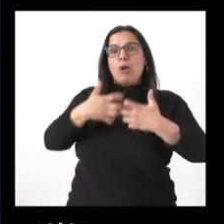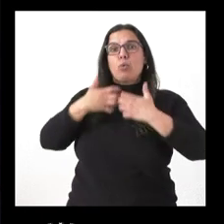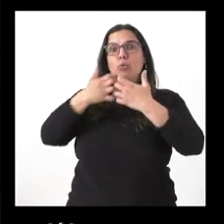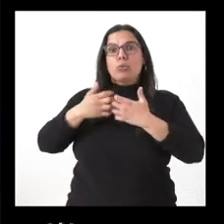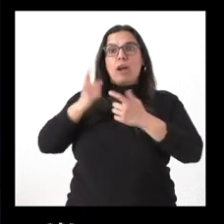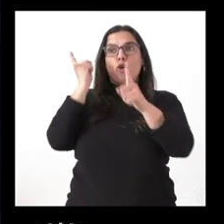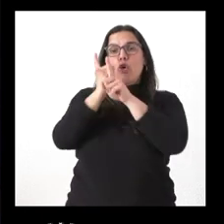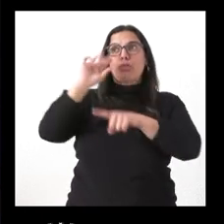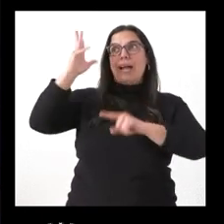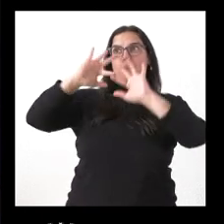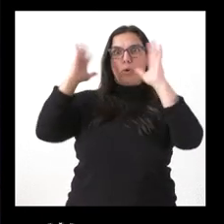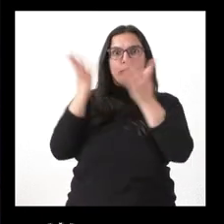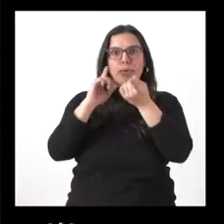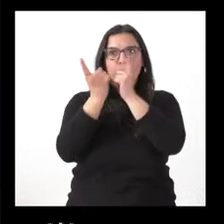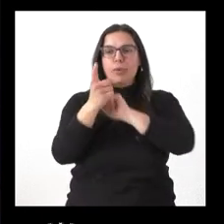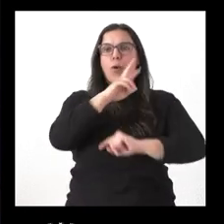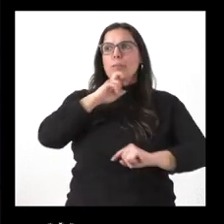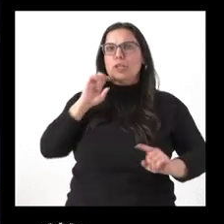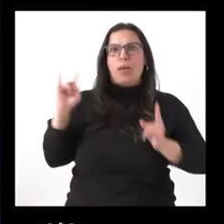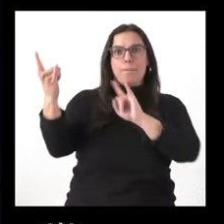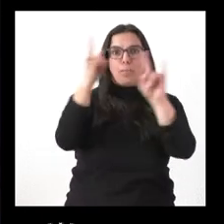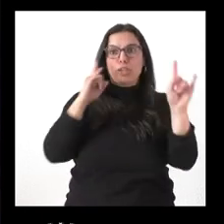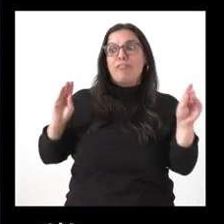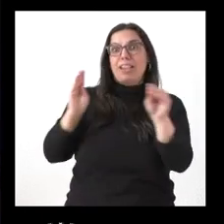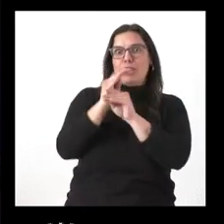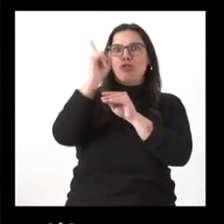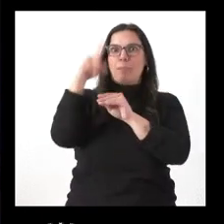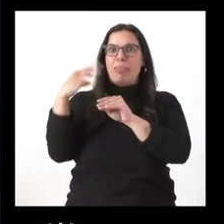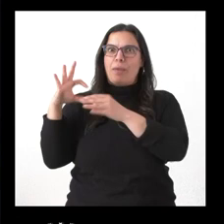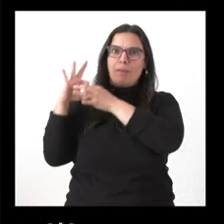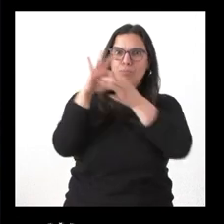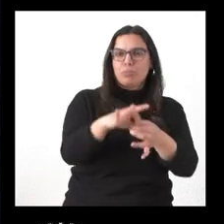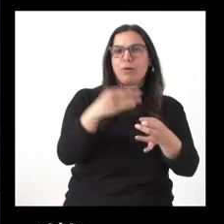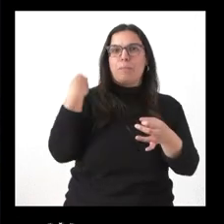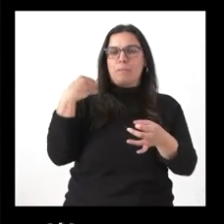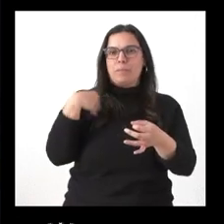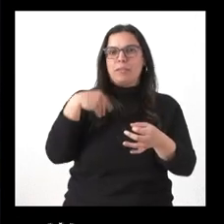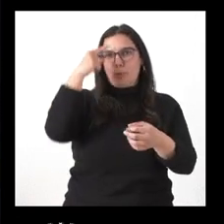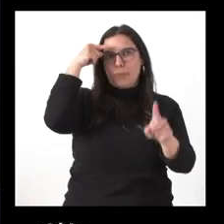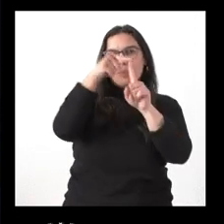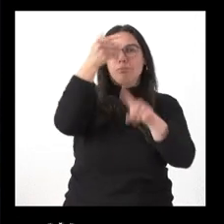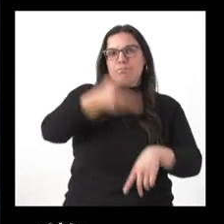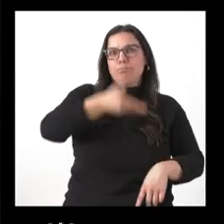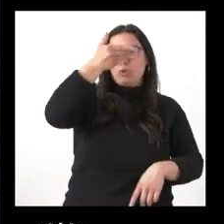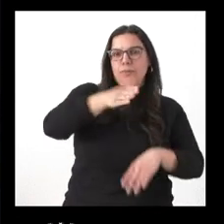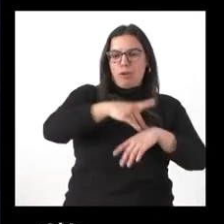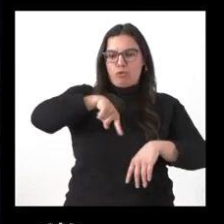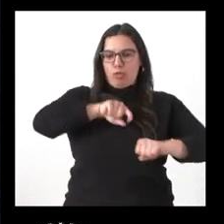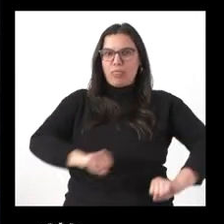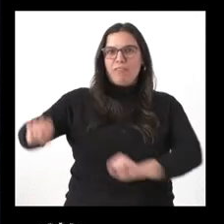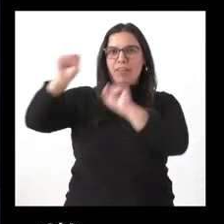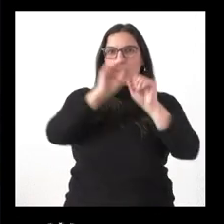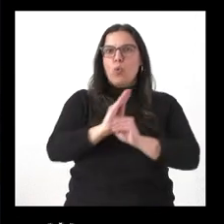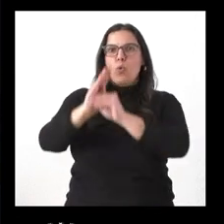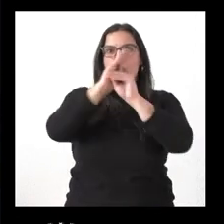climático si el objetivo es la protección de los bosques la afinación autonómica también tendría que tener como elemento básico estos elementos otros hemos defendido y seguimos